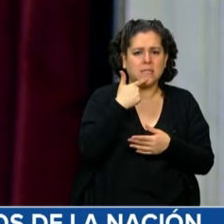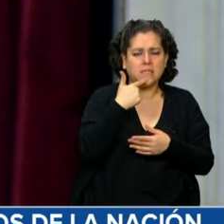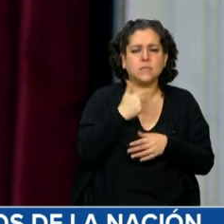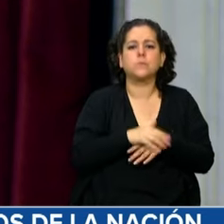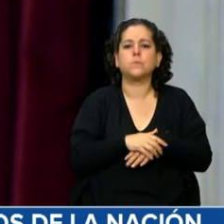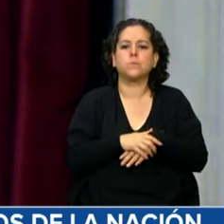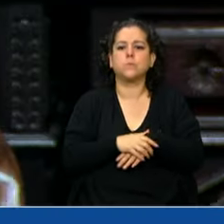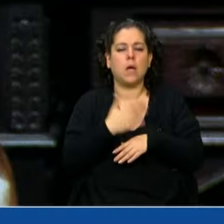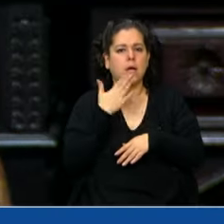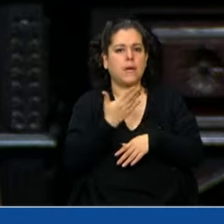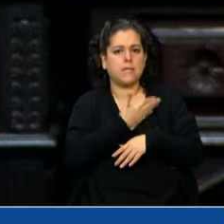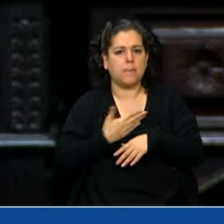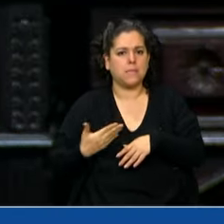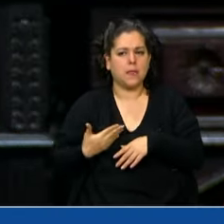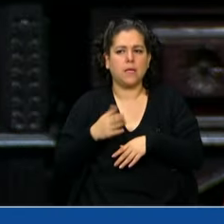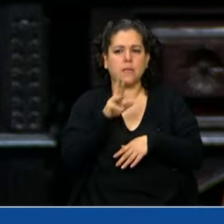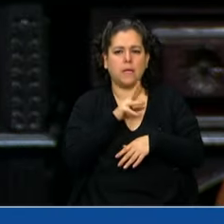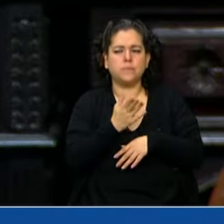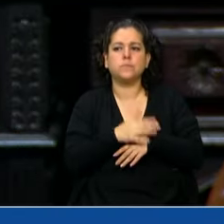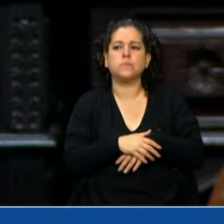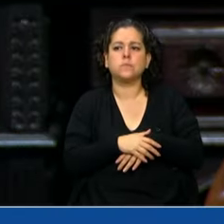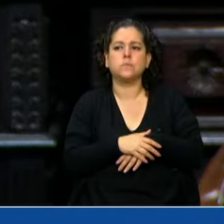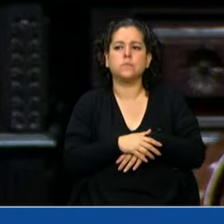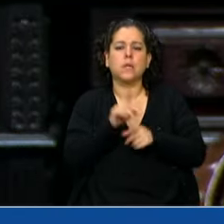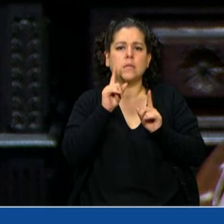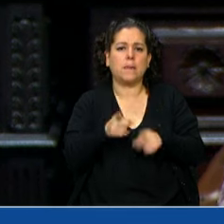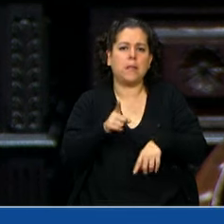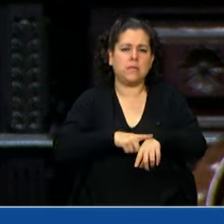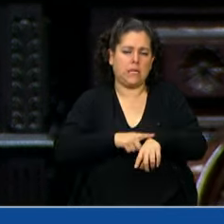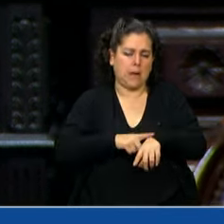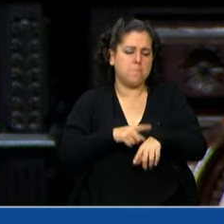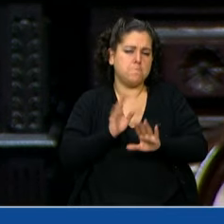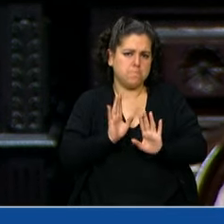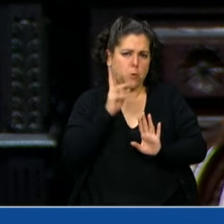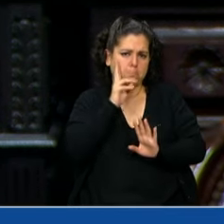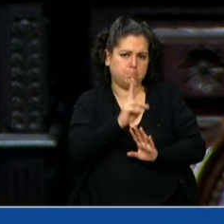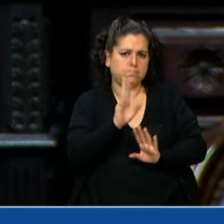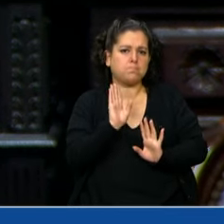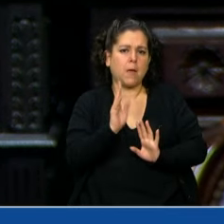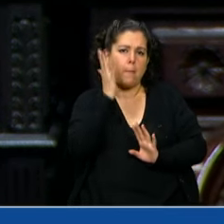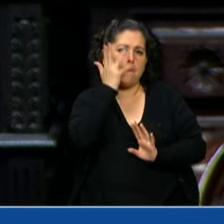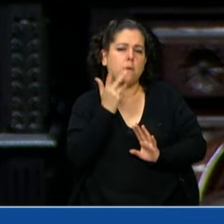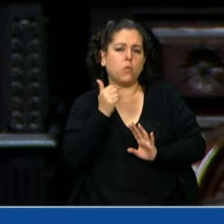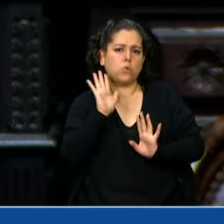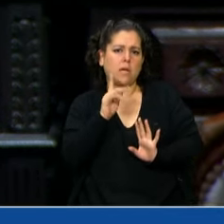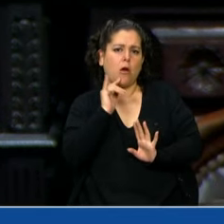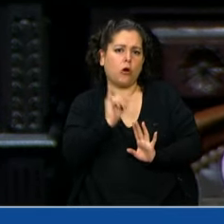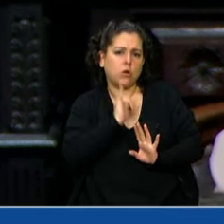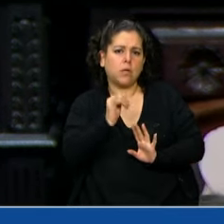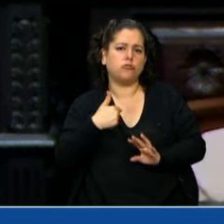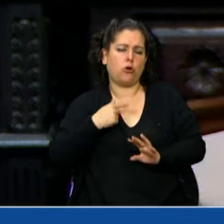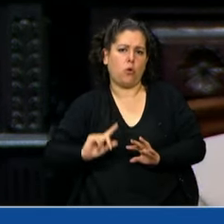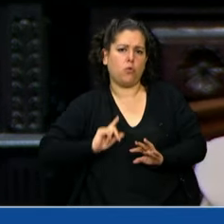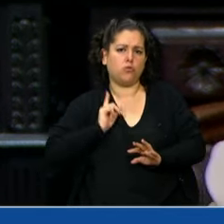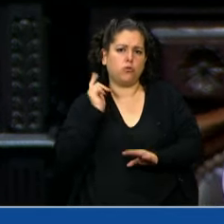Brenda Gracias presidenta Bueno también haciéndole honor al tiempo eh Me gustaría comentarles el orgullo que